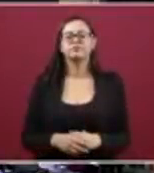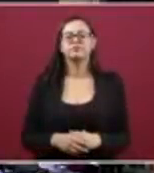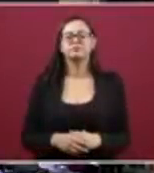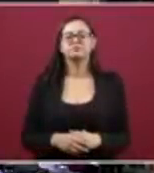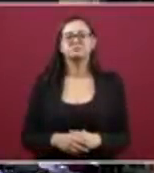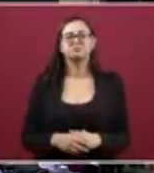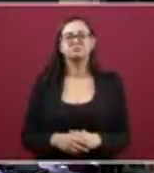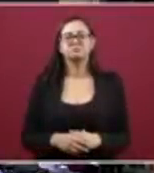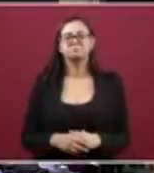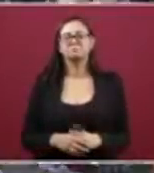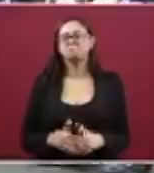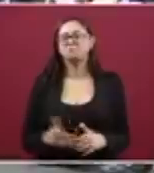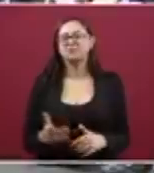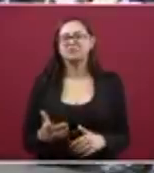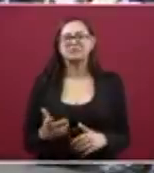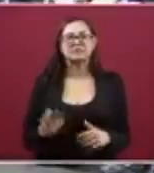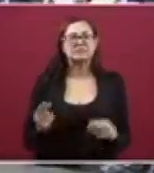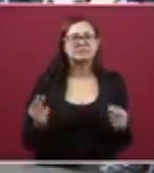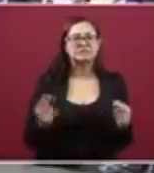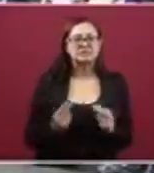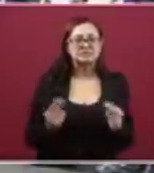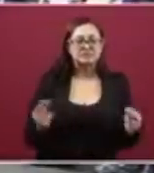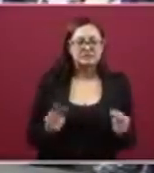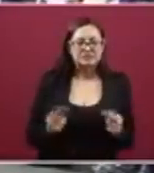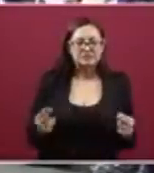necesidad de alterar,